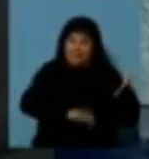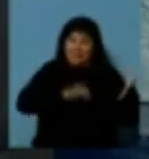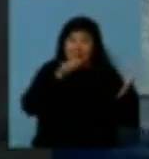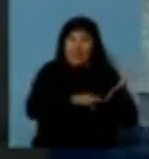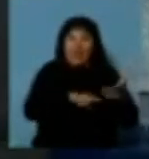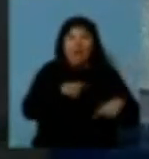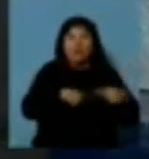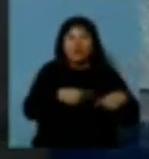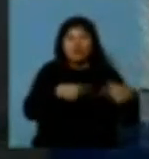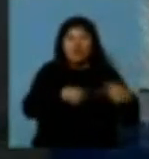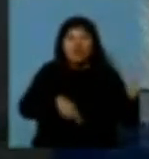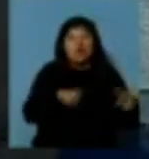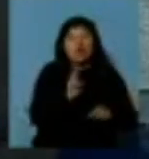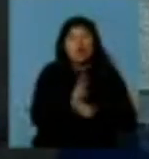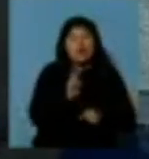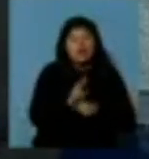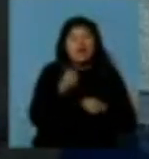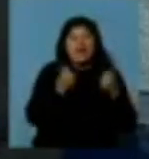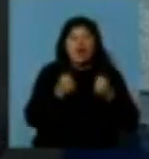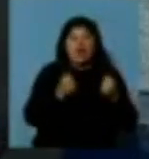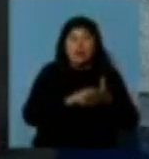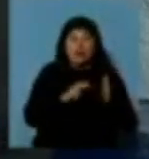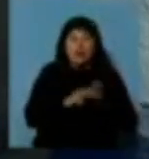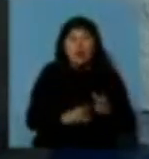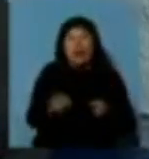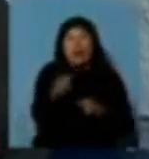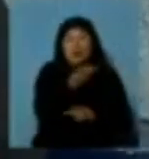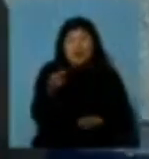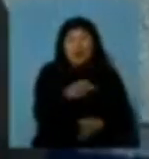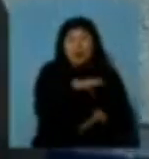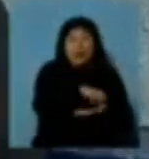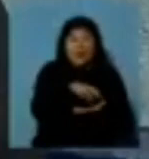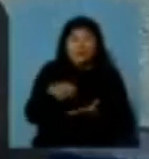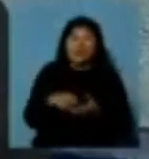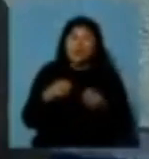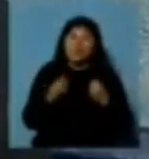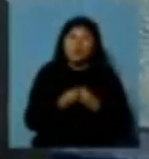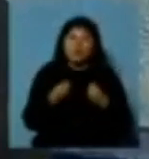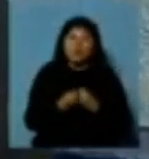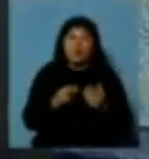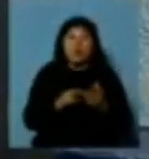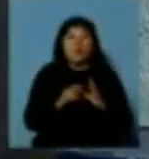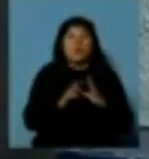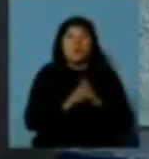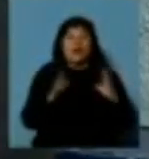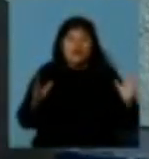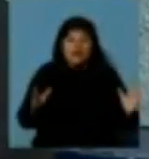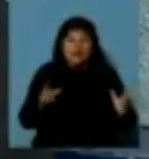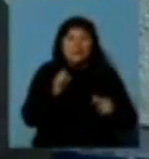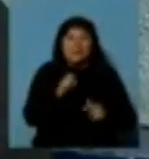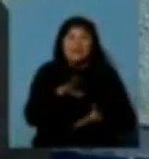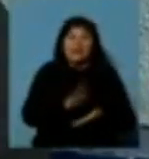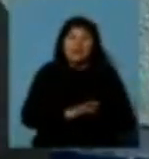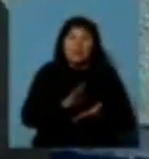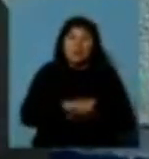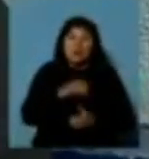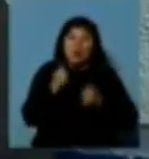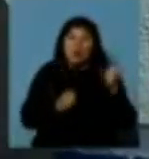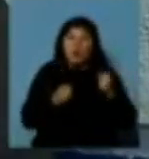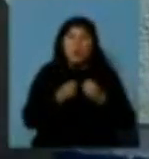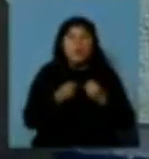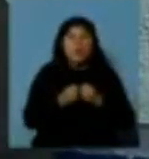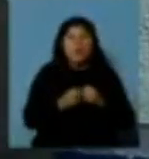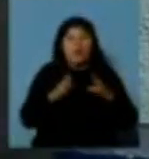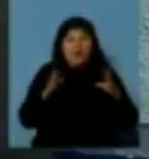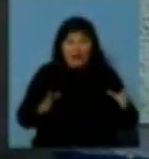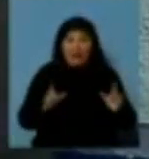verdad. Y hay dos empresas que están muy complicadas, muy complicadas. Su situación económica es muy grave. ¿Hubo